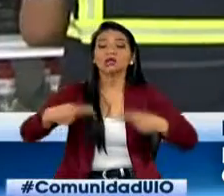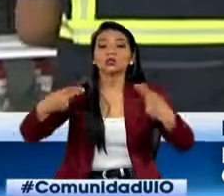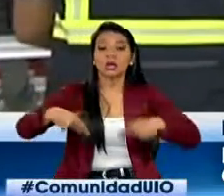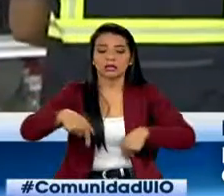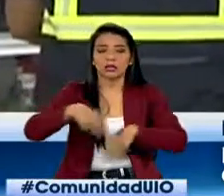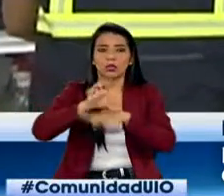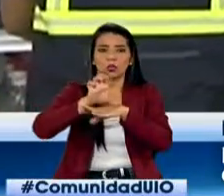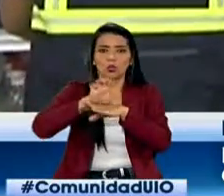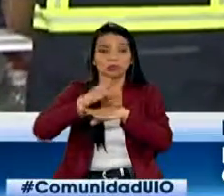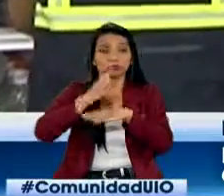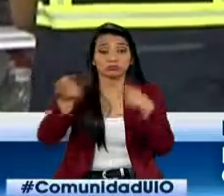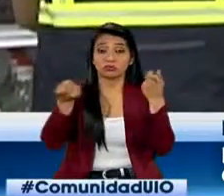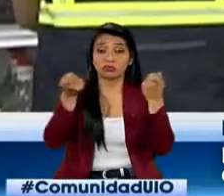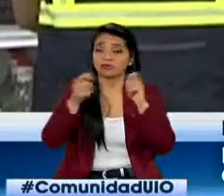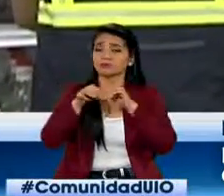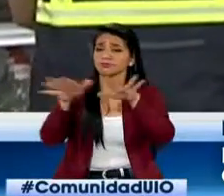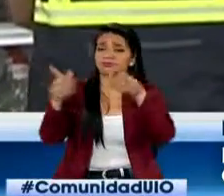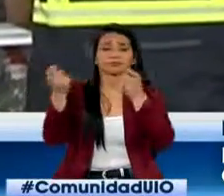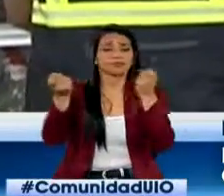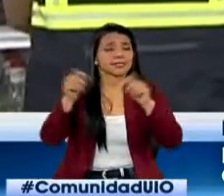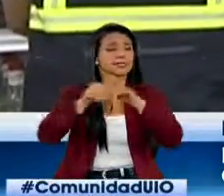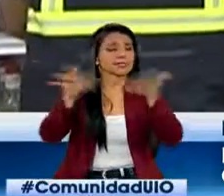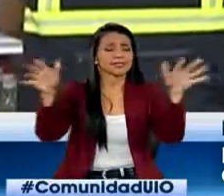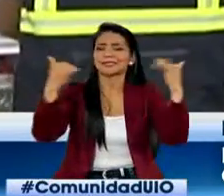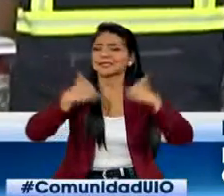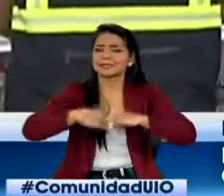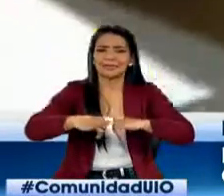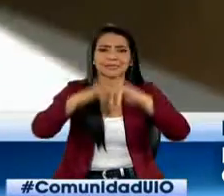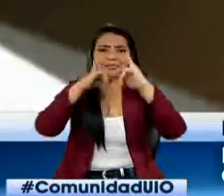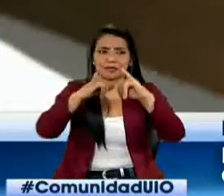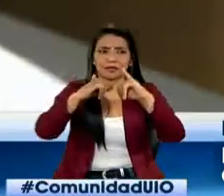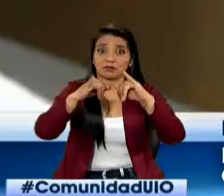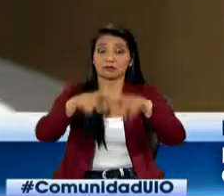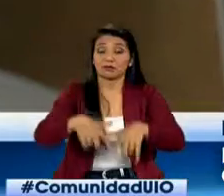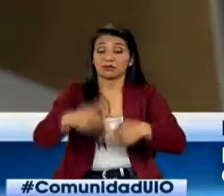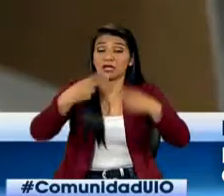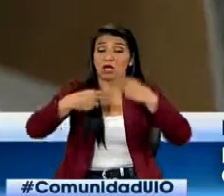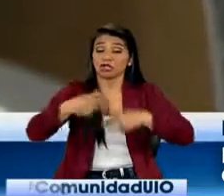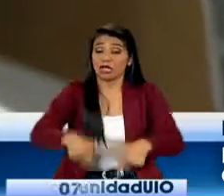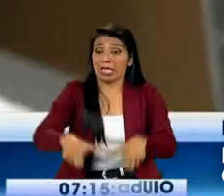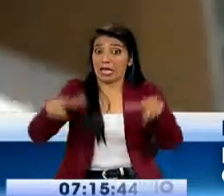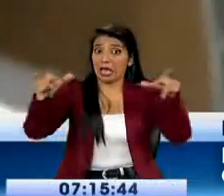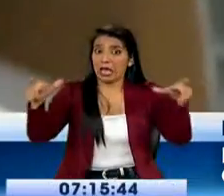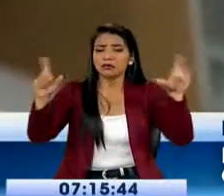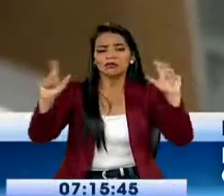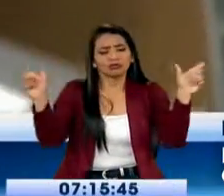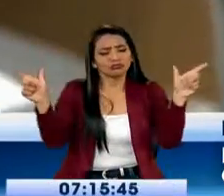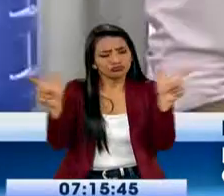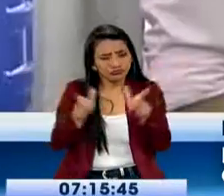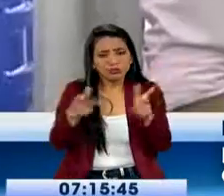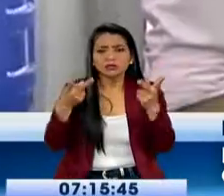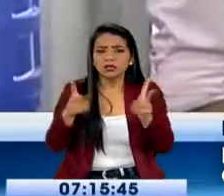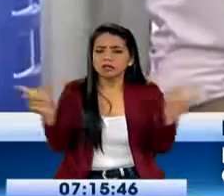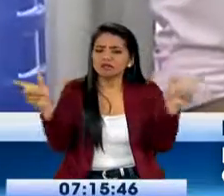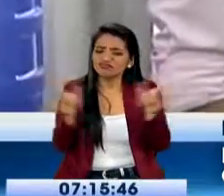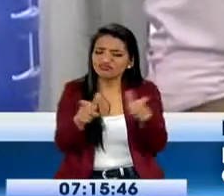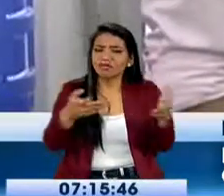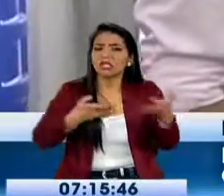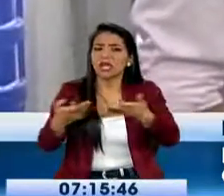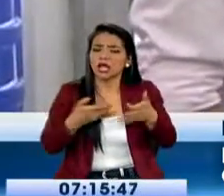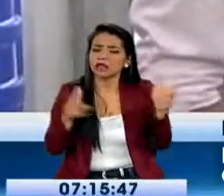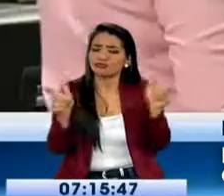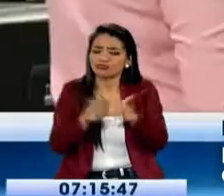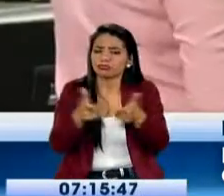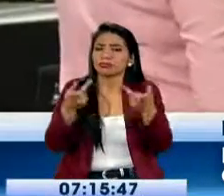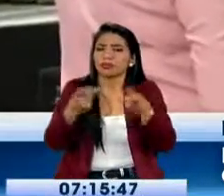los controles se extenderán y no solo a los grandes negocios de venta de licores. Nosotros el control lo hacemos con